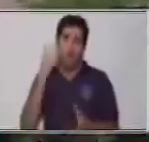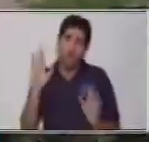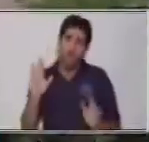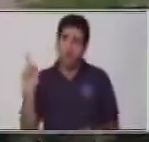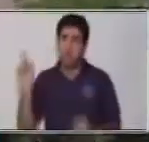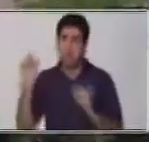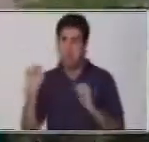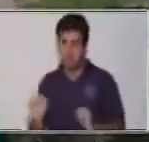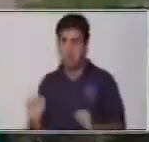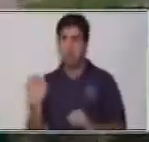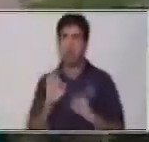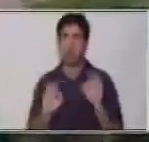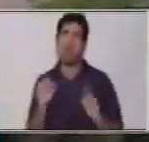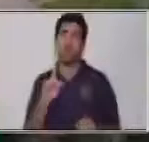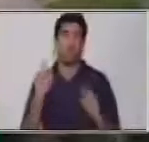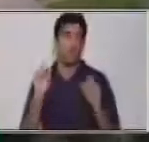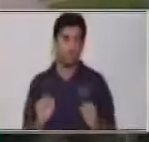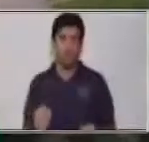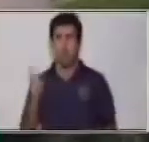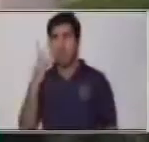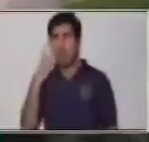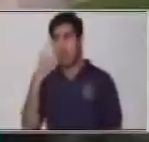poder clasificarlo.